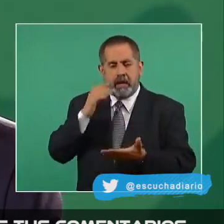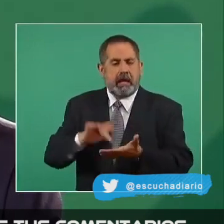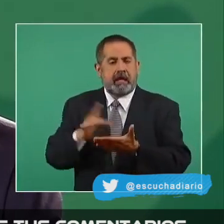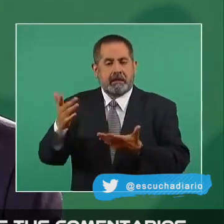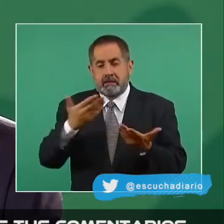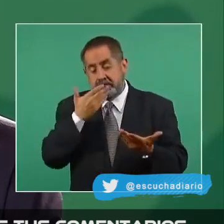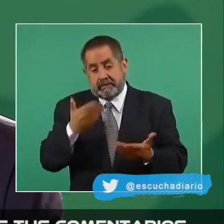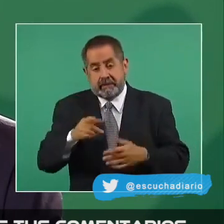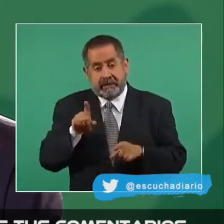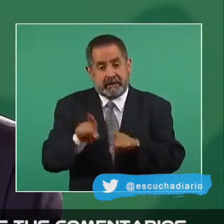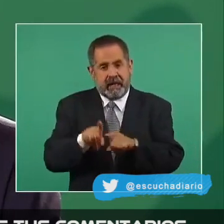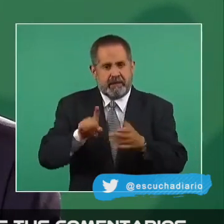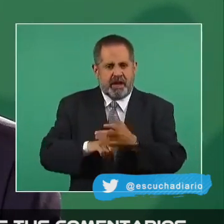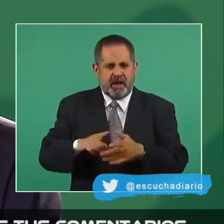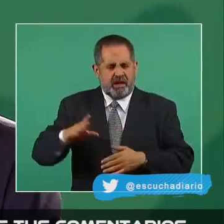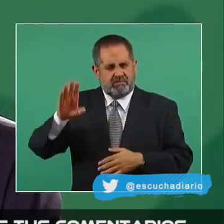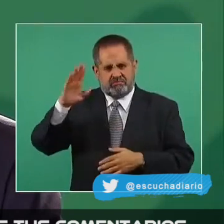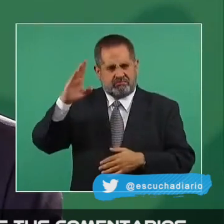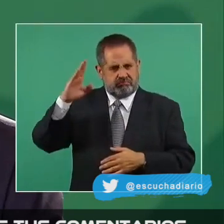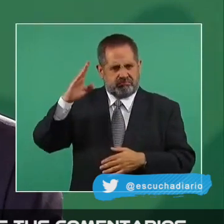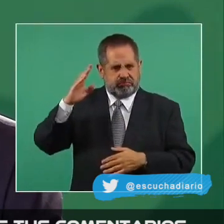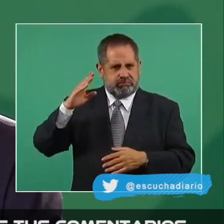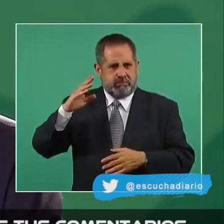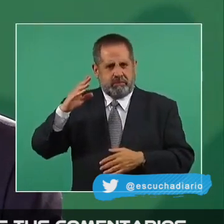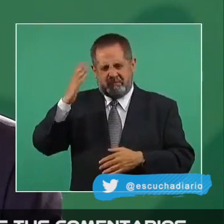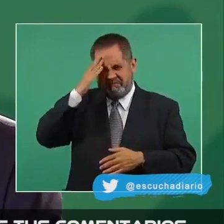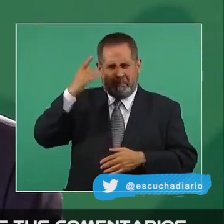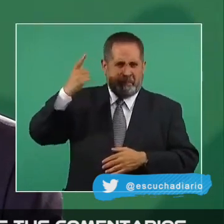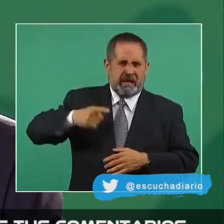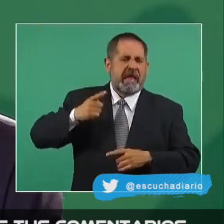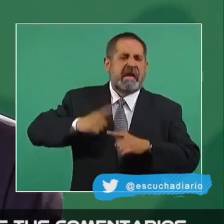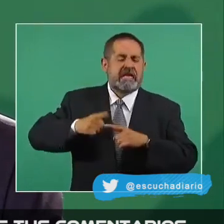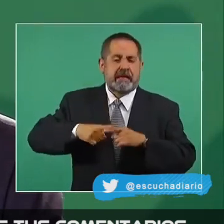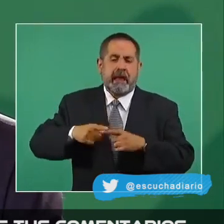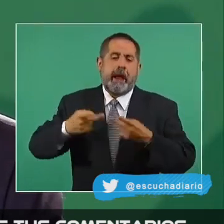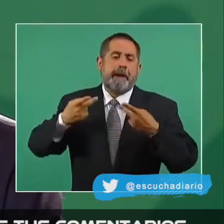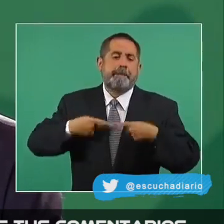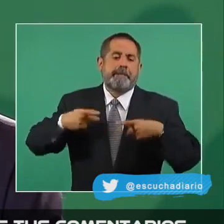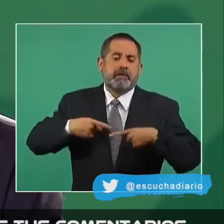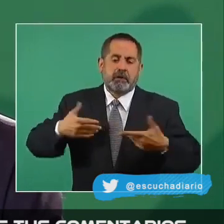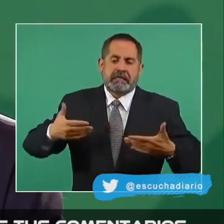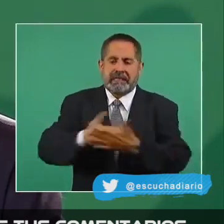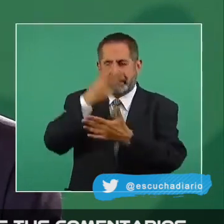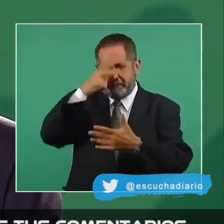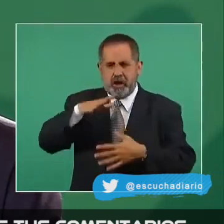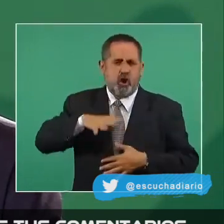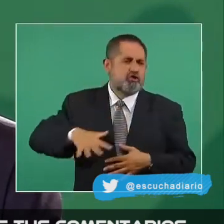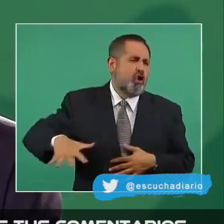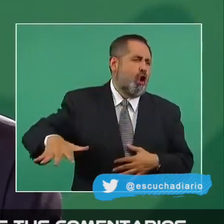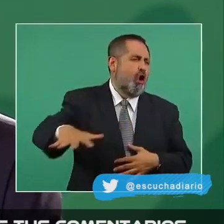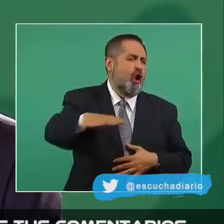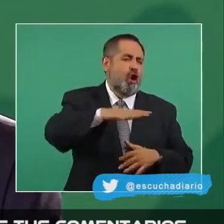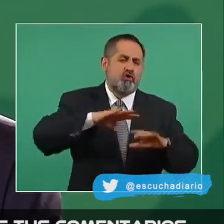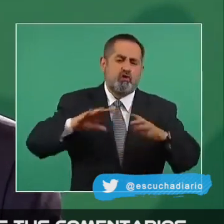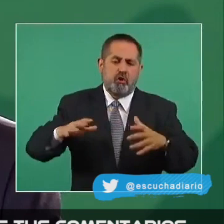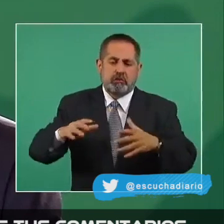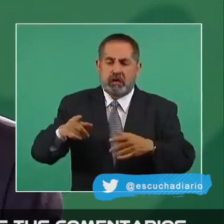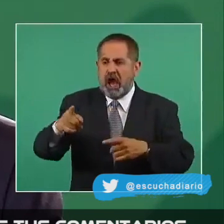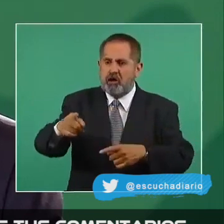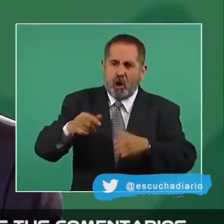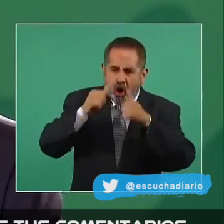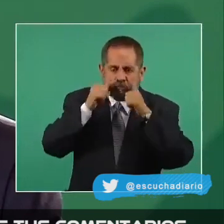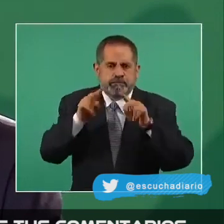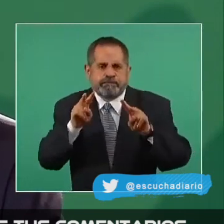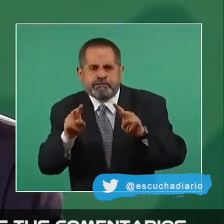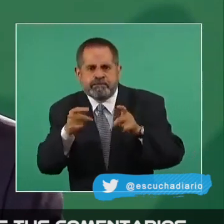por la COFEPRIS, basándose en estudios y evidencias científicas. Cabe mencionar que la OMS conoce y está en proceso de aprobación